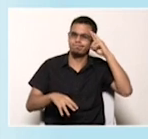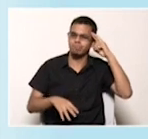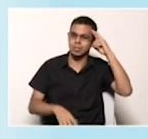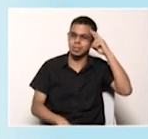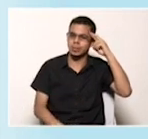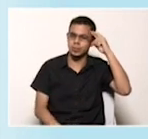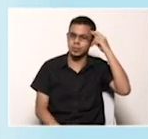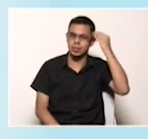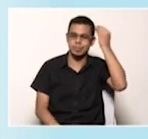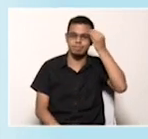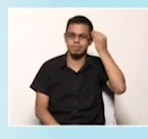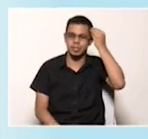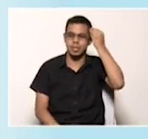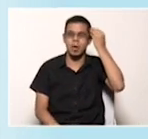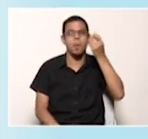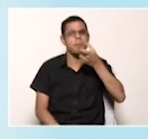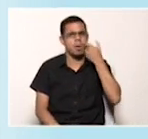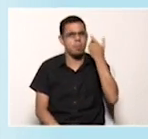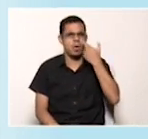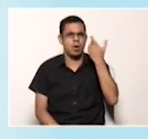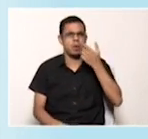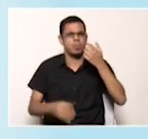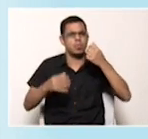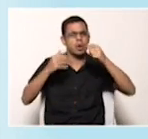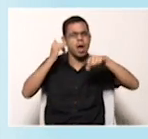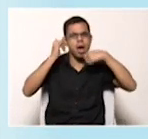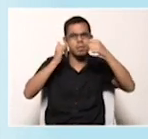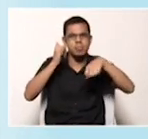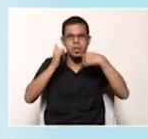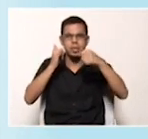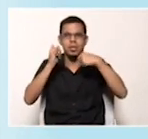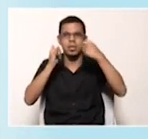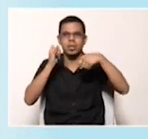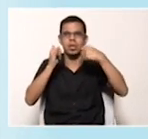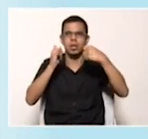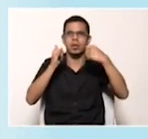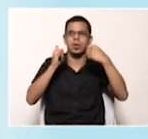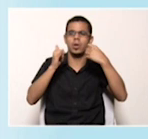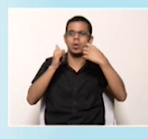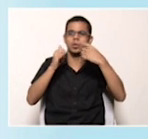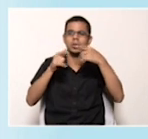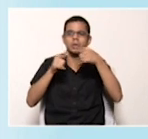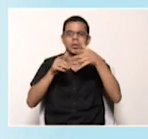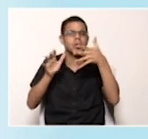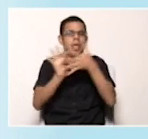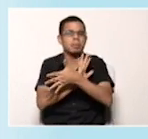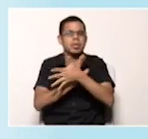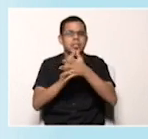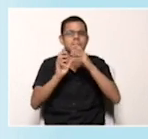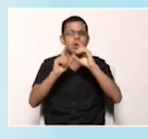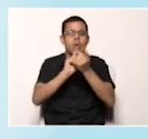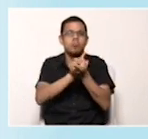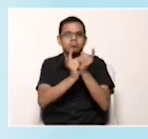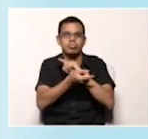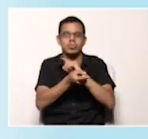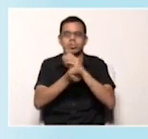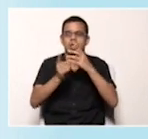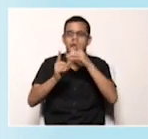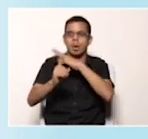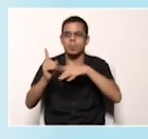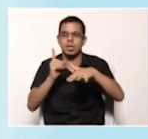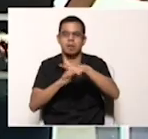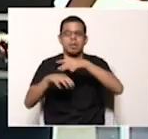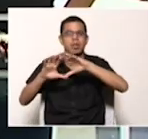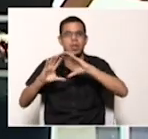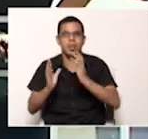busquemos videos donde veamos ese cambio que está sufriendo nuestro un cambio favorable,